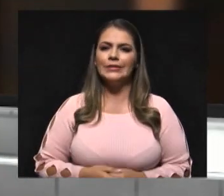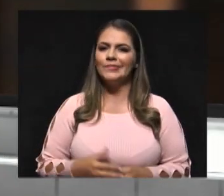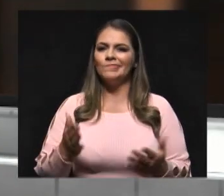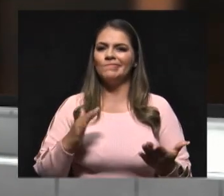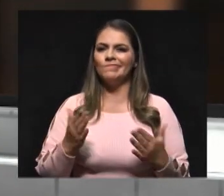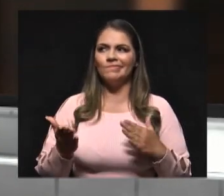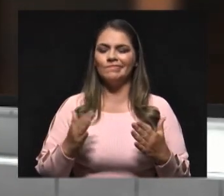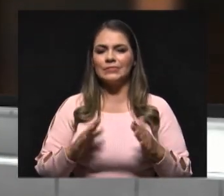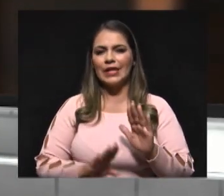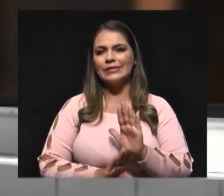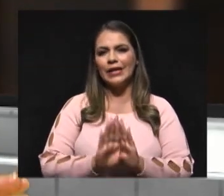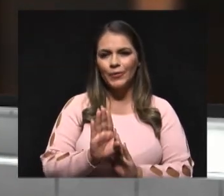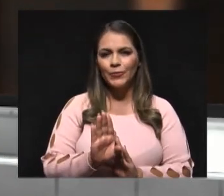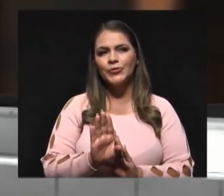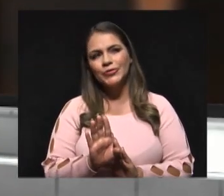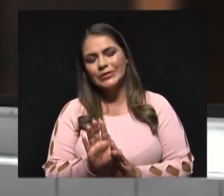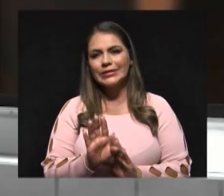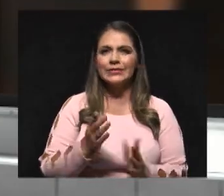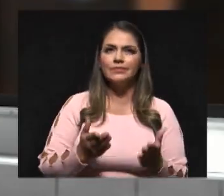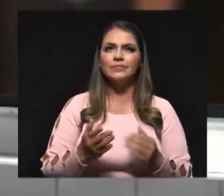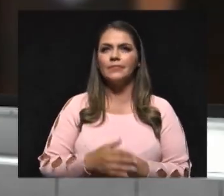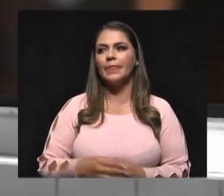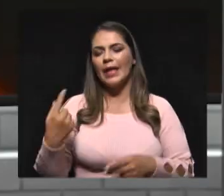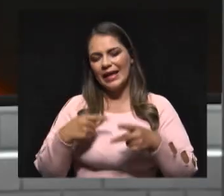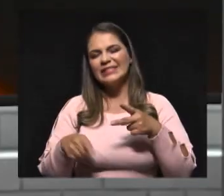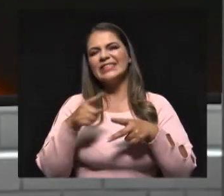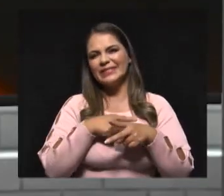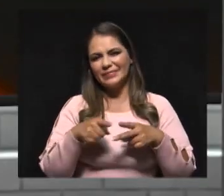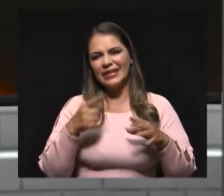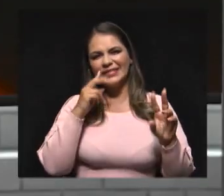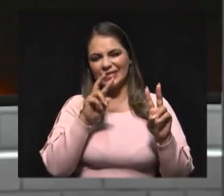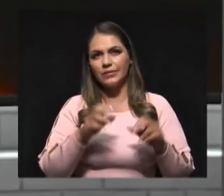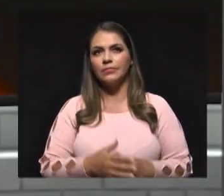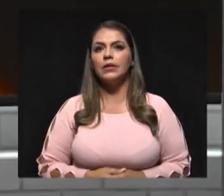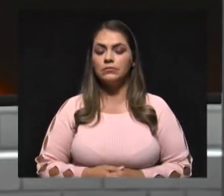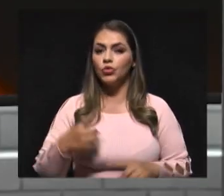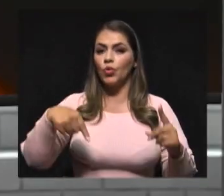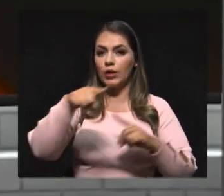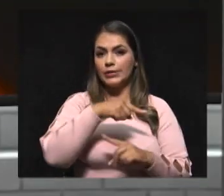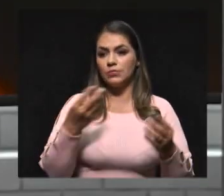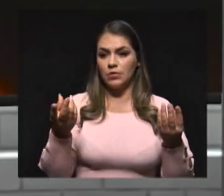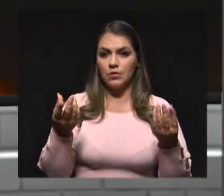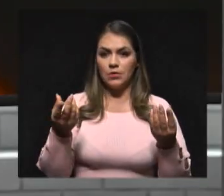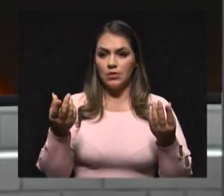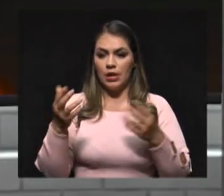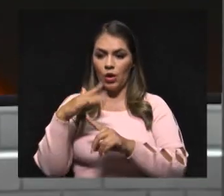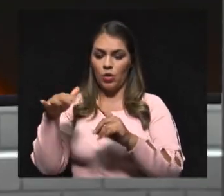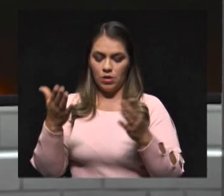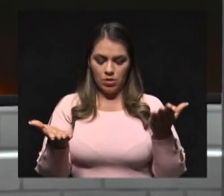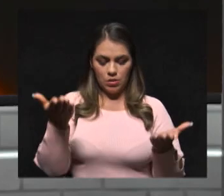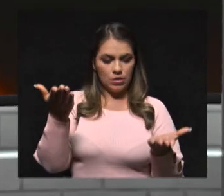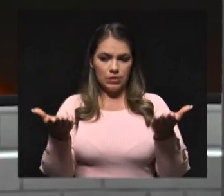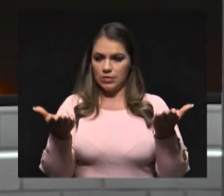desarrollo sostenible que se que ya han conversado pero esta semana tan conectado colectivo que nos digo a turismo sostenible porque es una industria que aporta